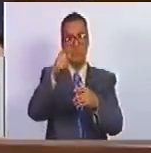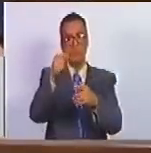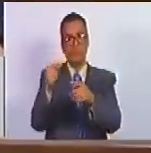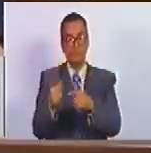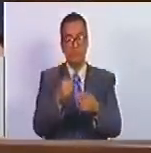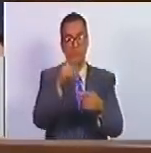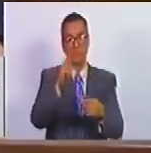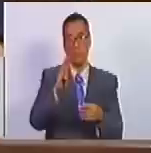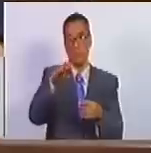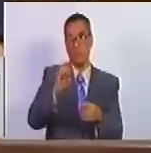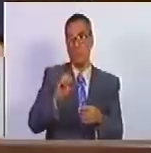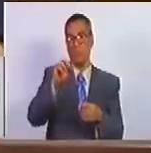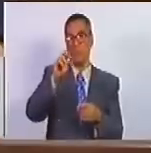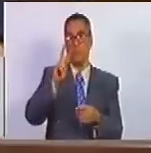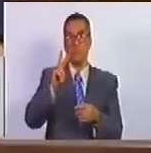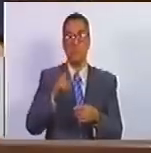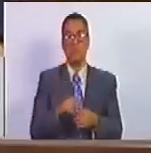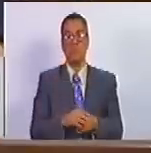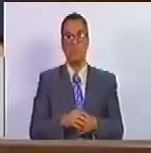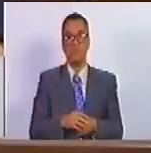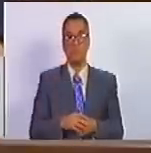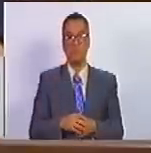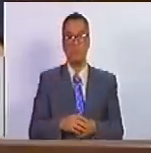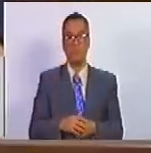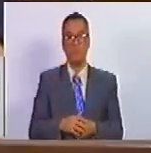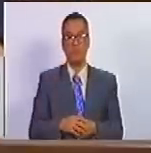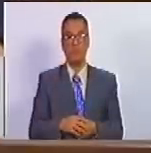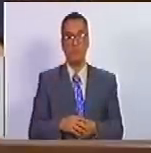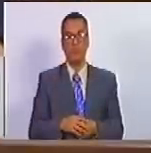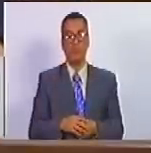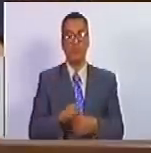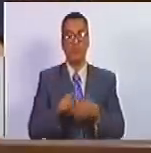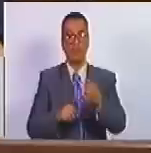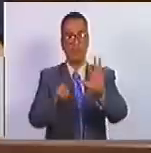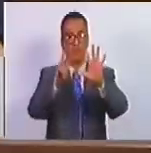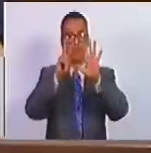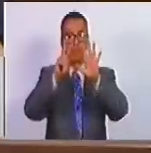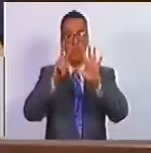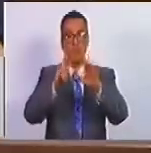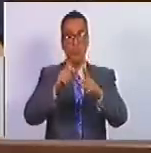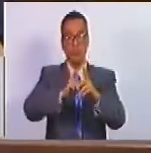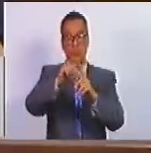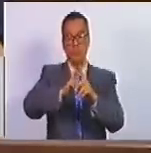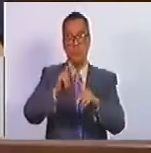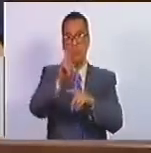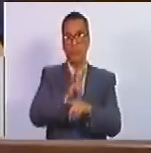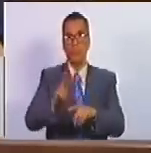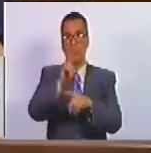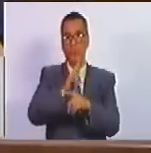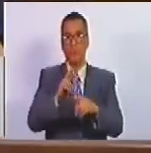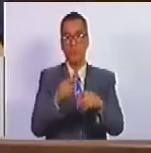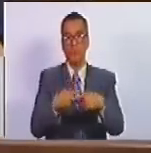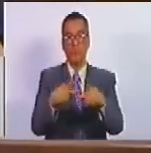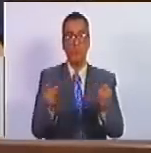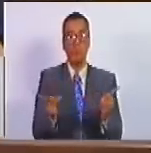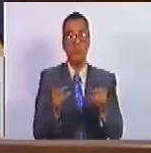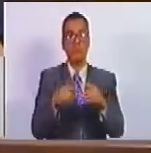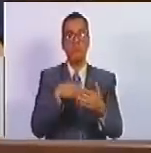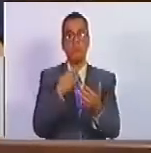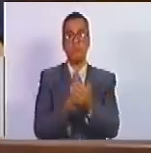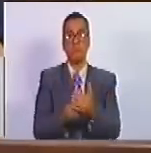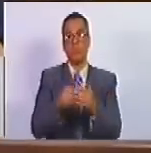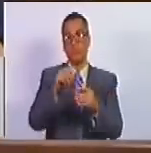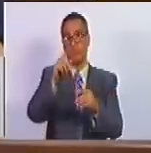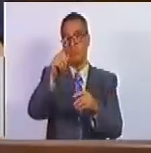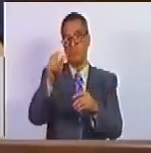de mayor valor publicado por el Banco Central de Venezuela. 7. Tasa por uso de bienes públicos, hasta un monto